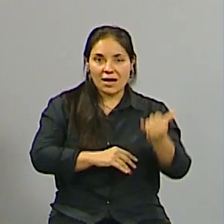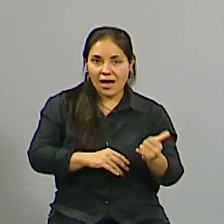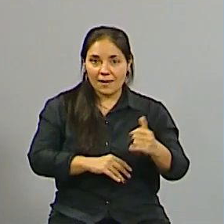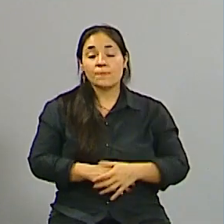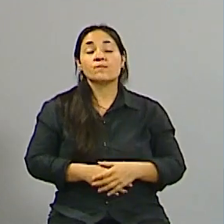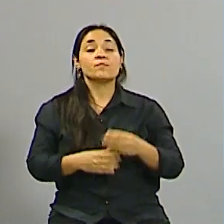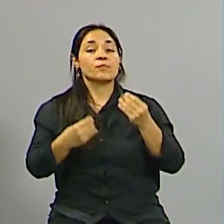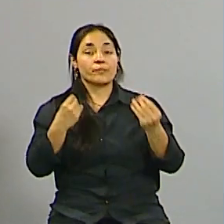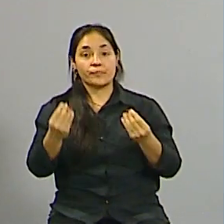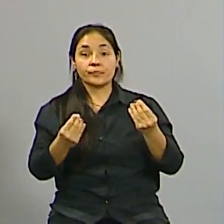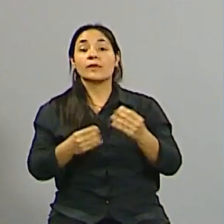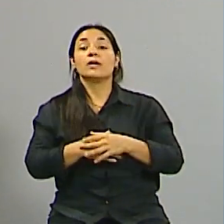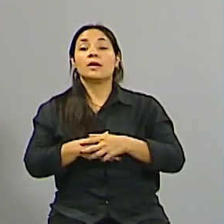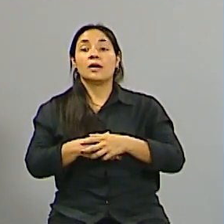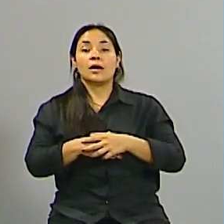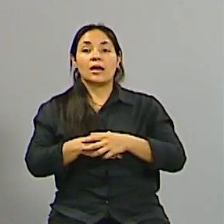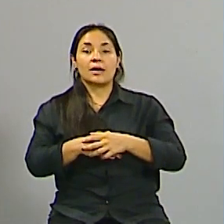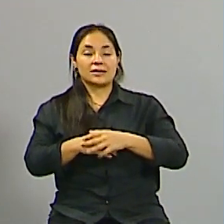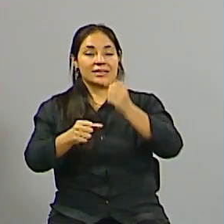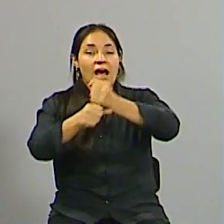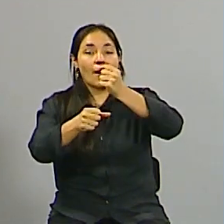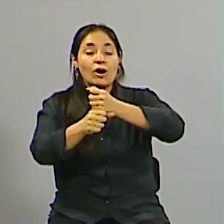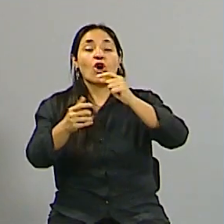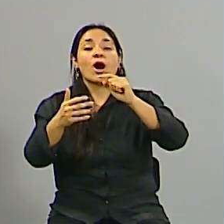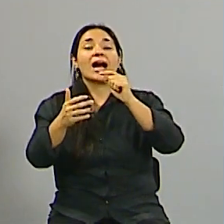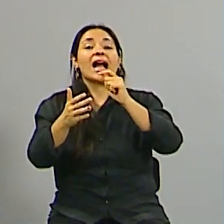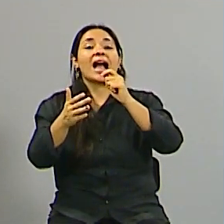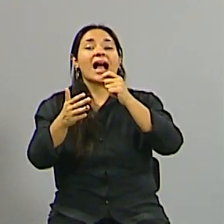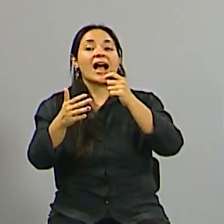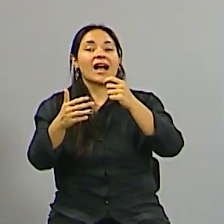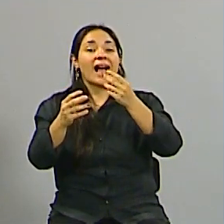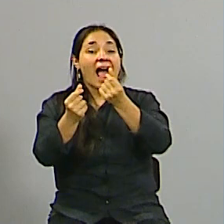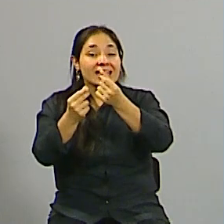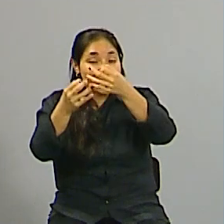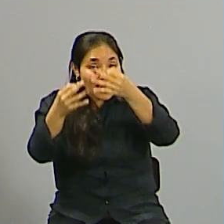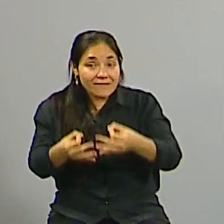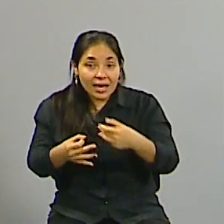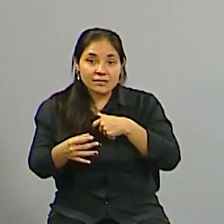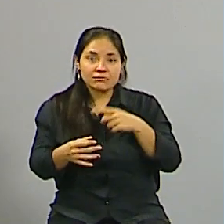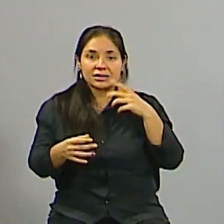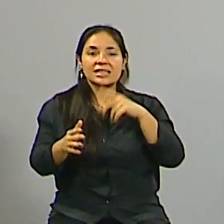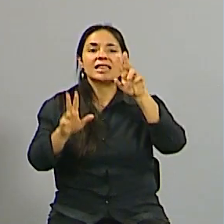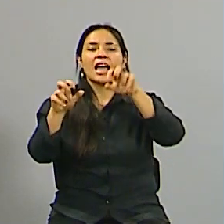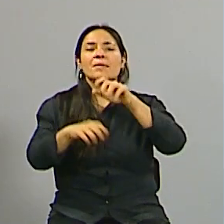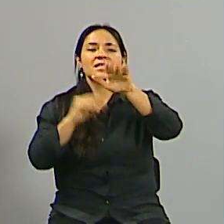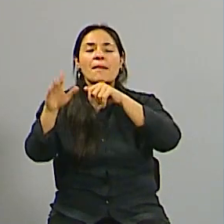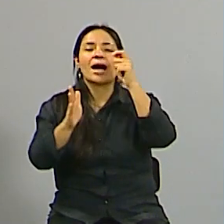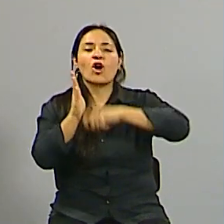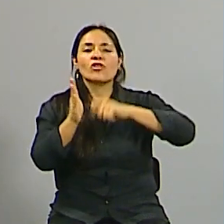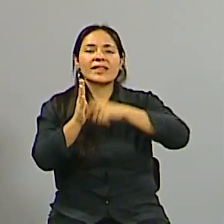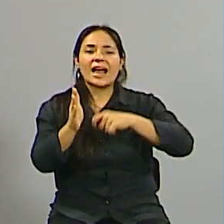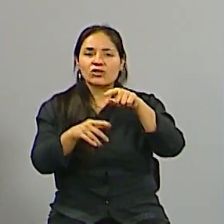ves calidad del empleo en términos de contratación, encontrás una catástrofe, que es esto que charlábamos antes.